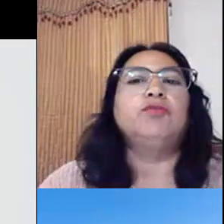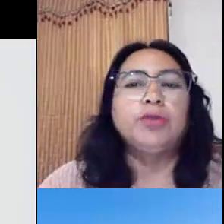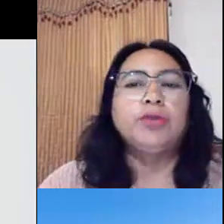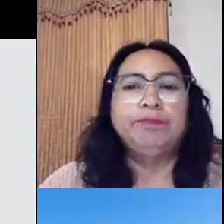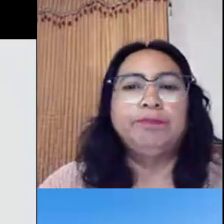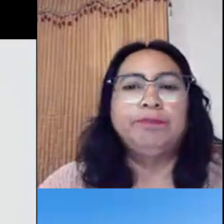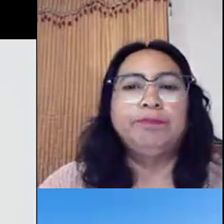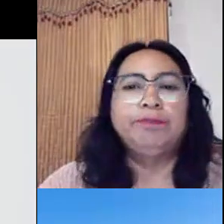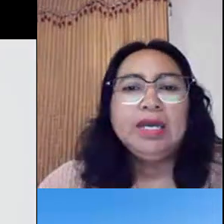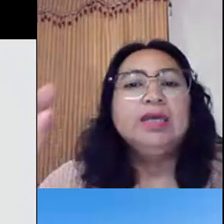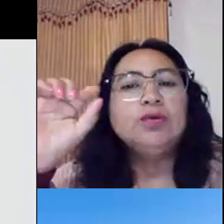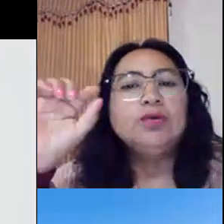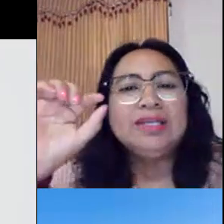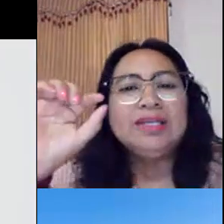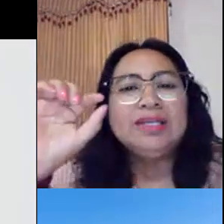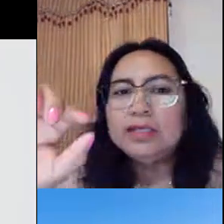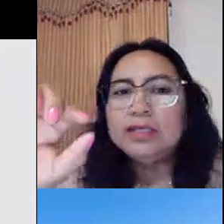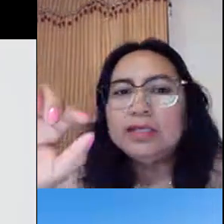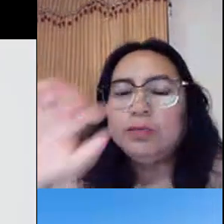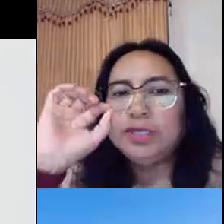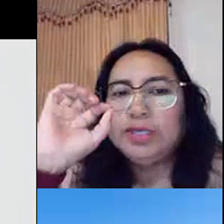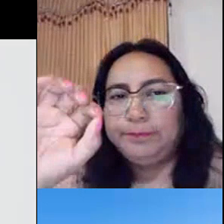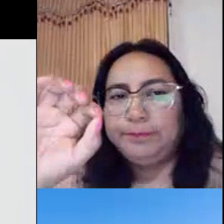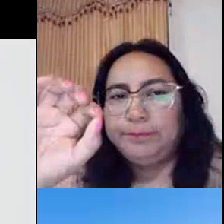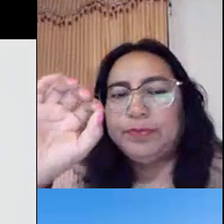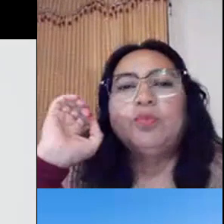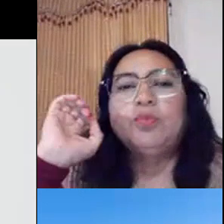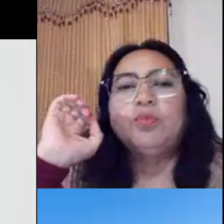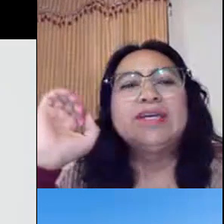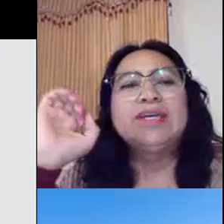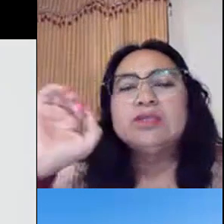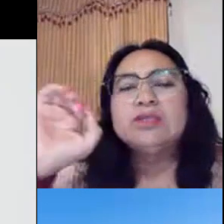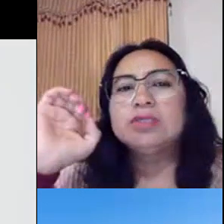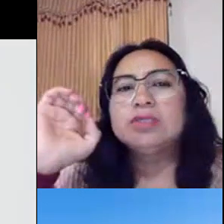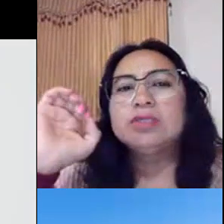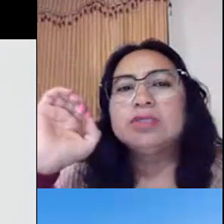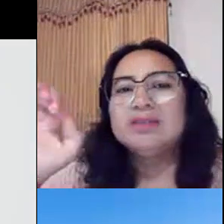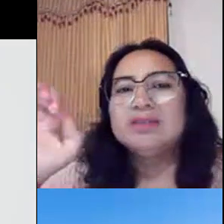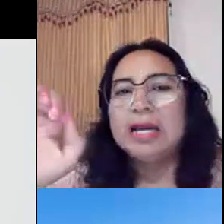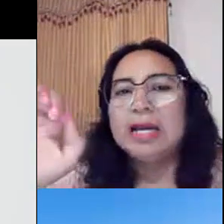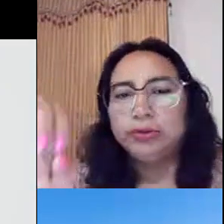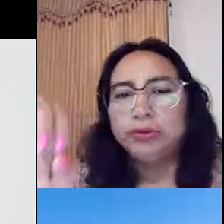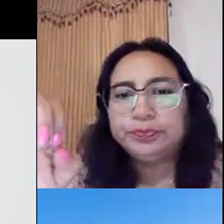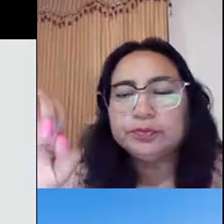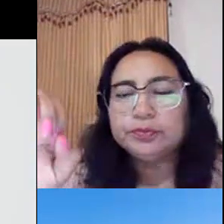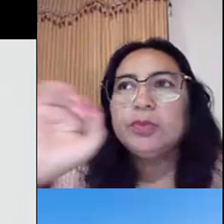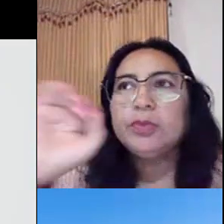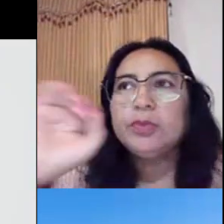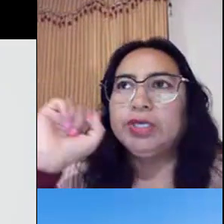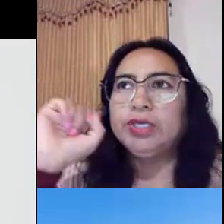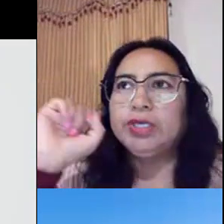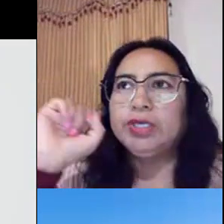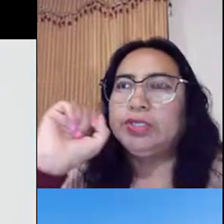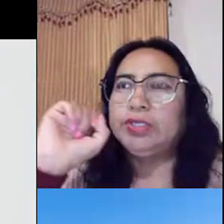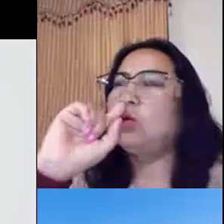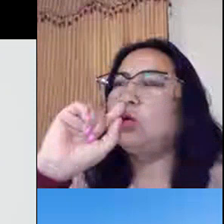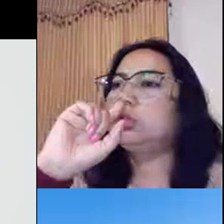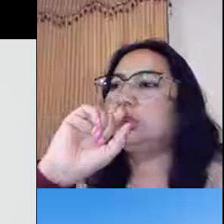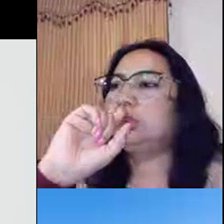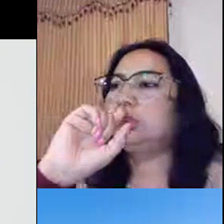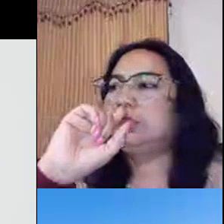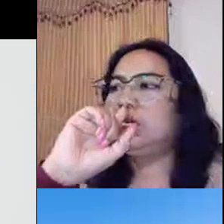la fórmula. Y hago un paréntesis aquí, ¿por qué? Porque en los deberes que ustedes me entregaron, por ejemplo,